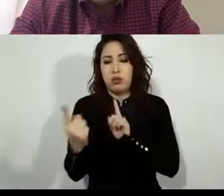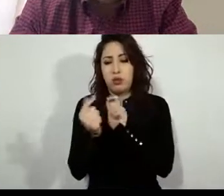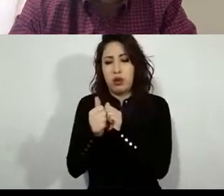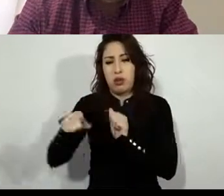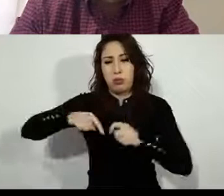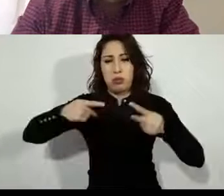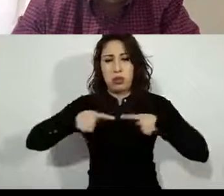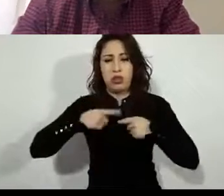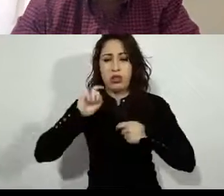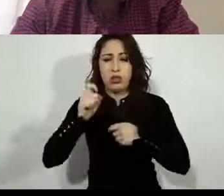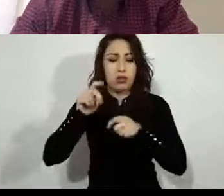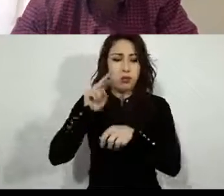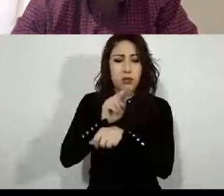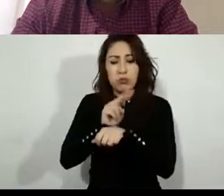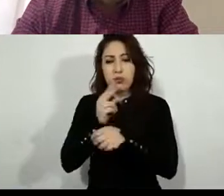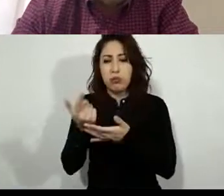han estado